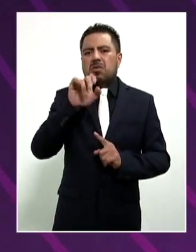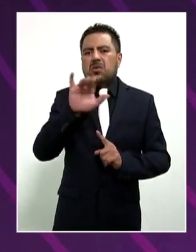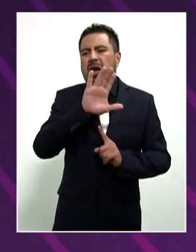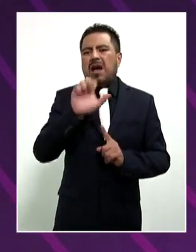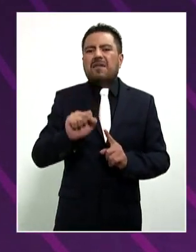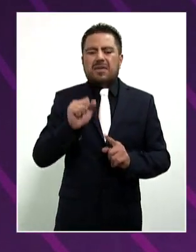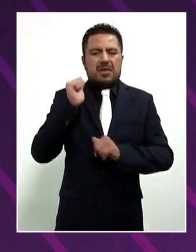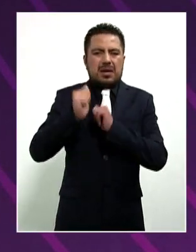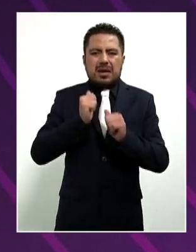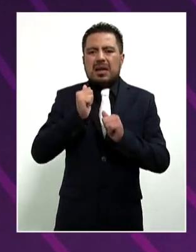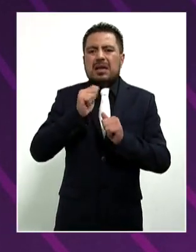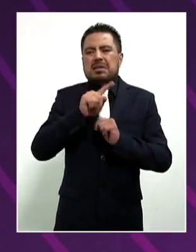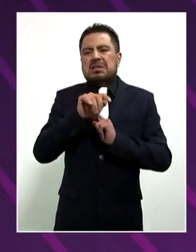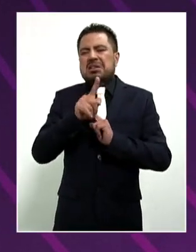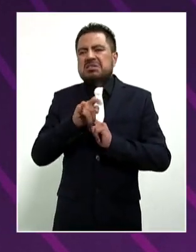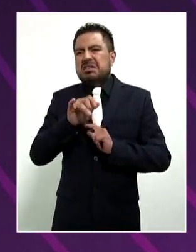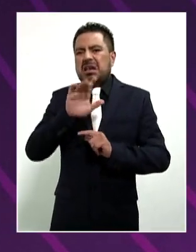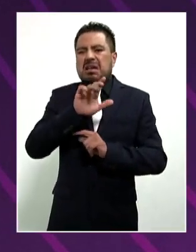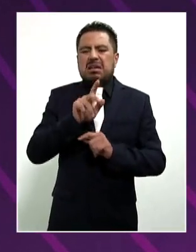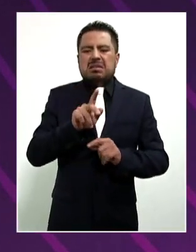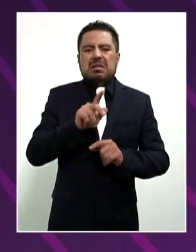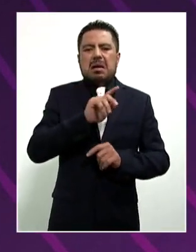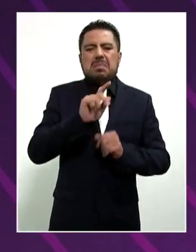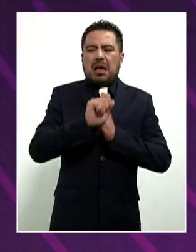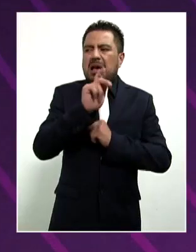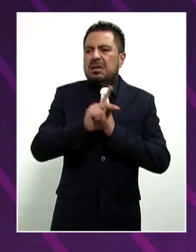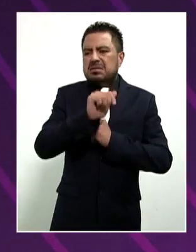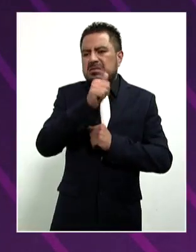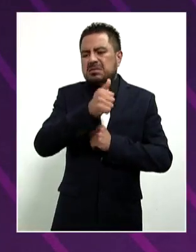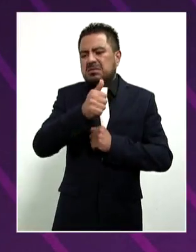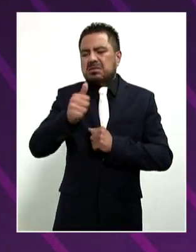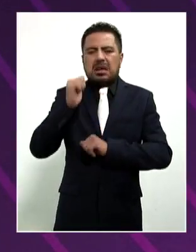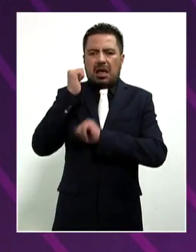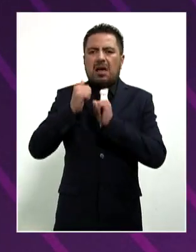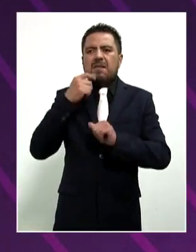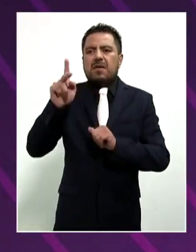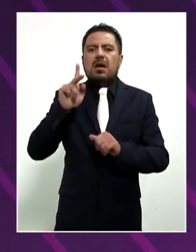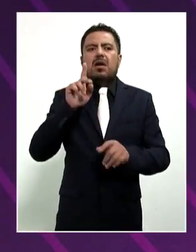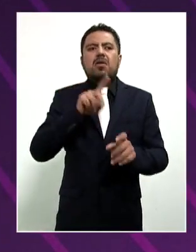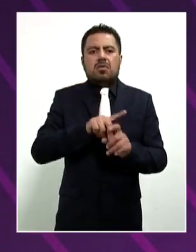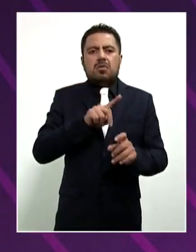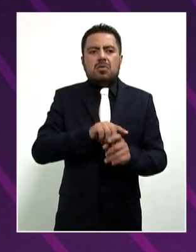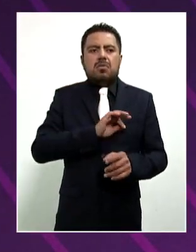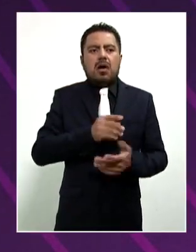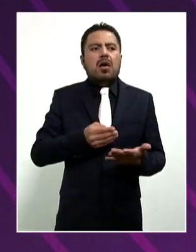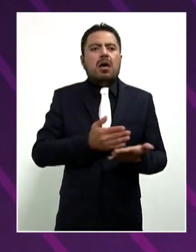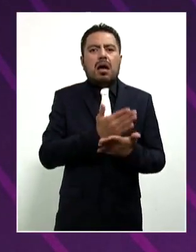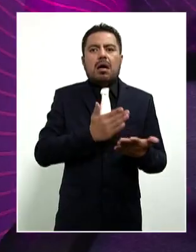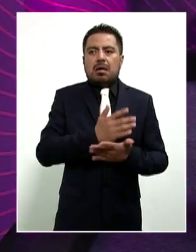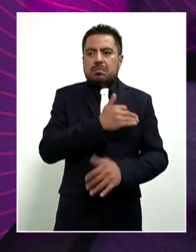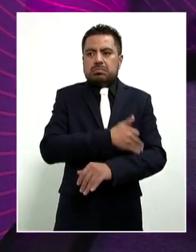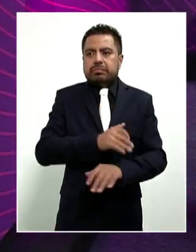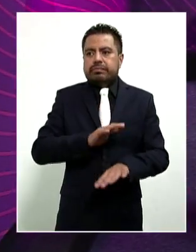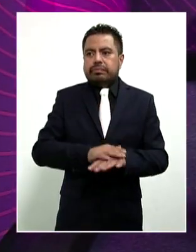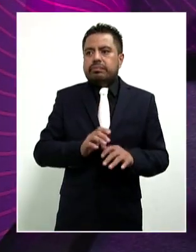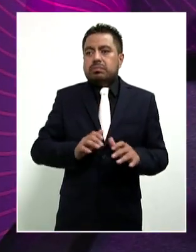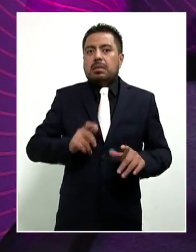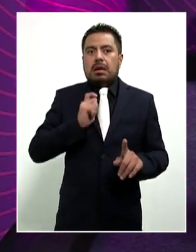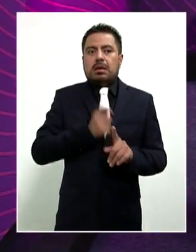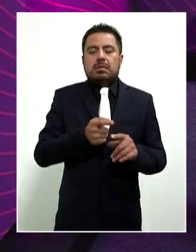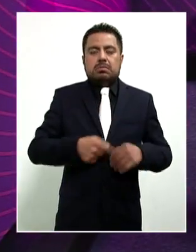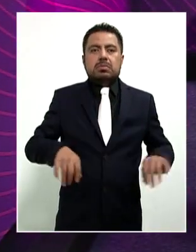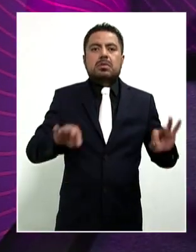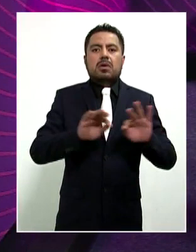en Tanzania, o en varios lugares, que se preguntaba mucho por parte de muchos de los donantes qué tanto estaban llegando familias. Es que es significativo